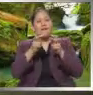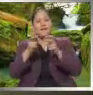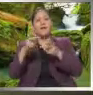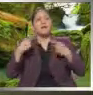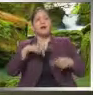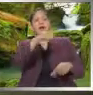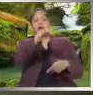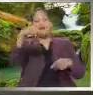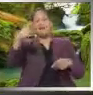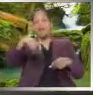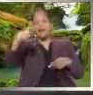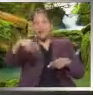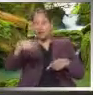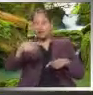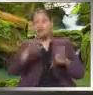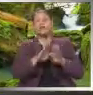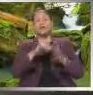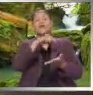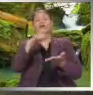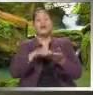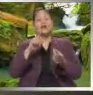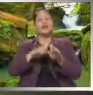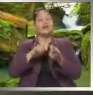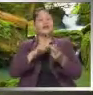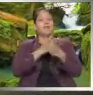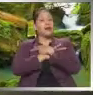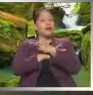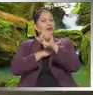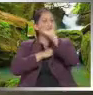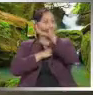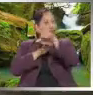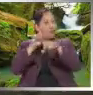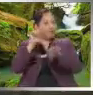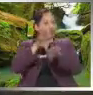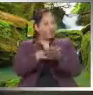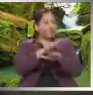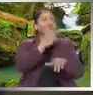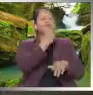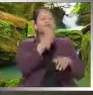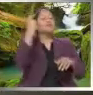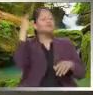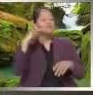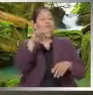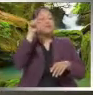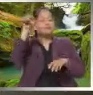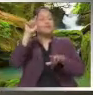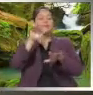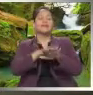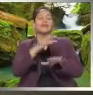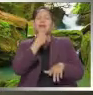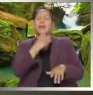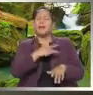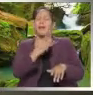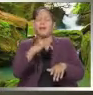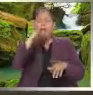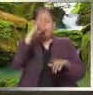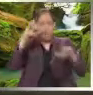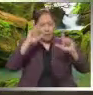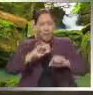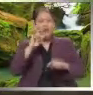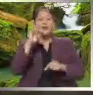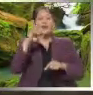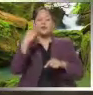ricos. Y qué mejor lugar para timar a los ricos que donde vacacionaban. Entonces se fue a Tlalpan, donde se enamoró perdidamente de una mujer